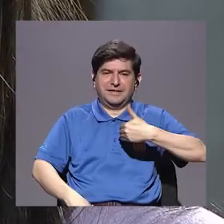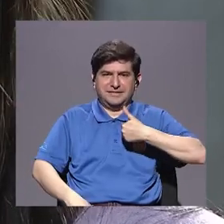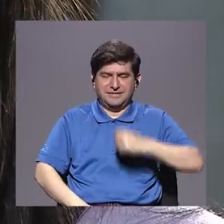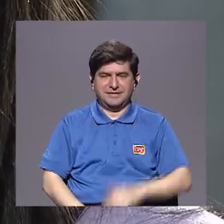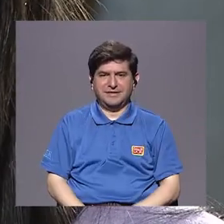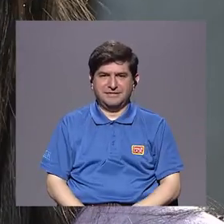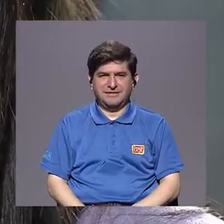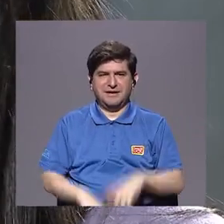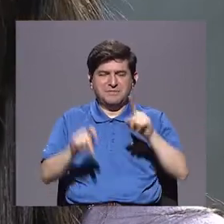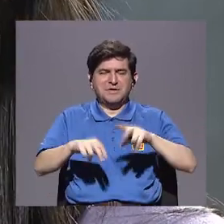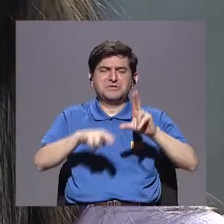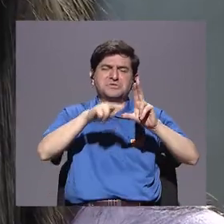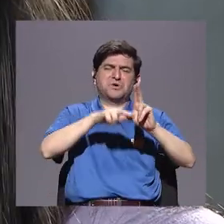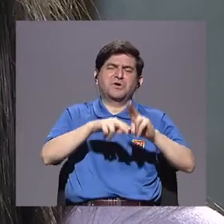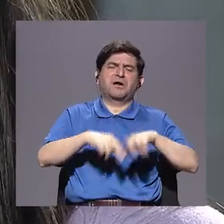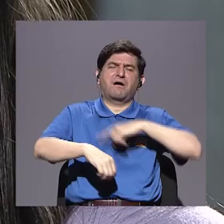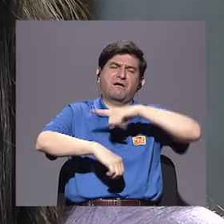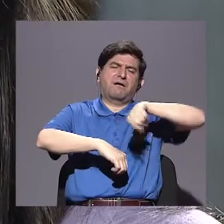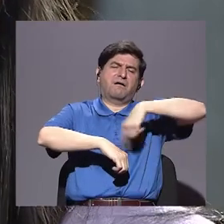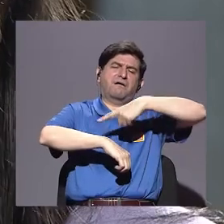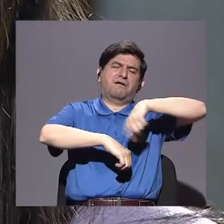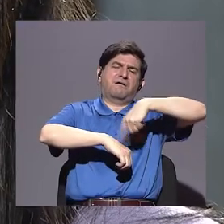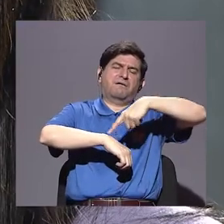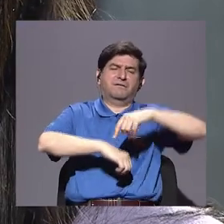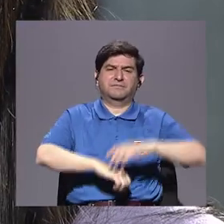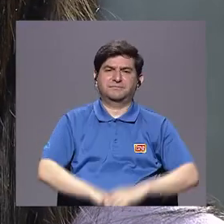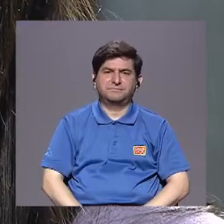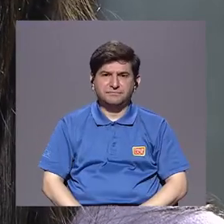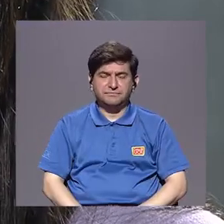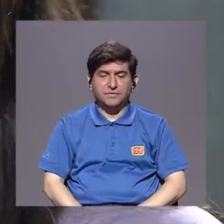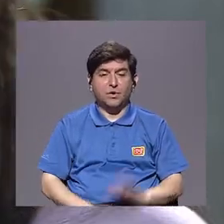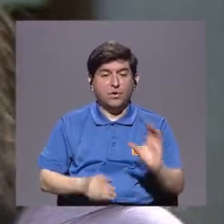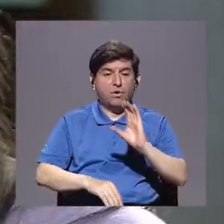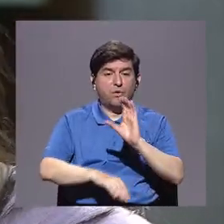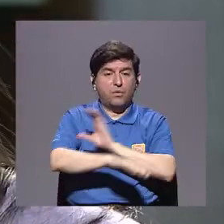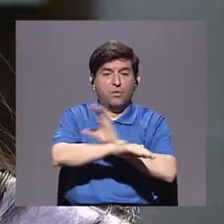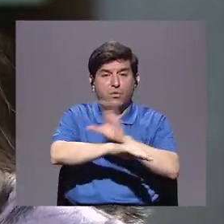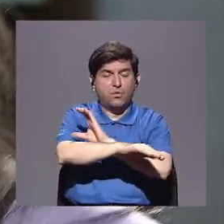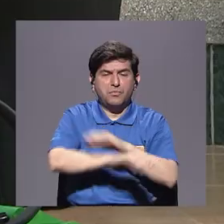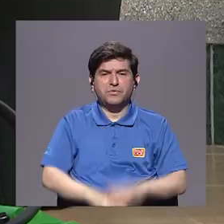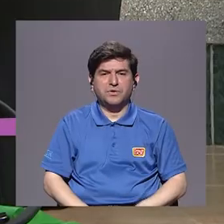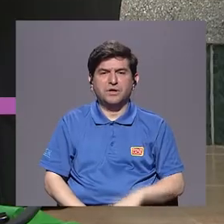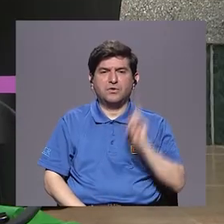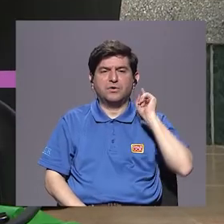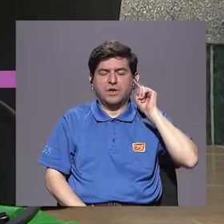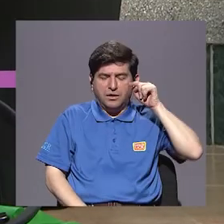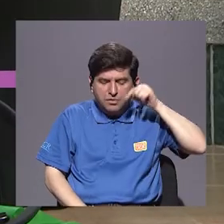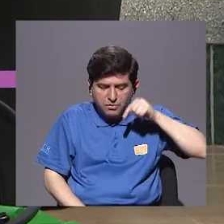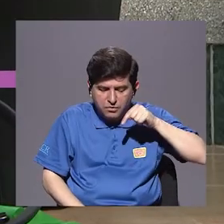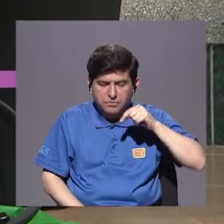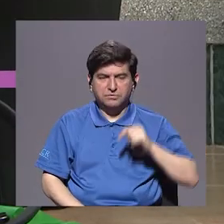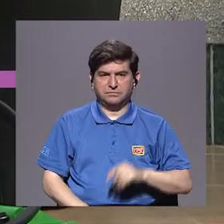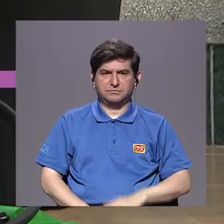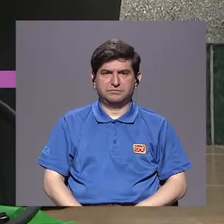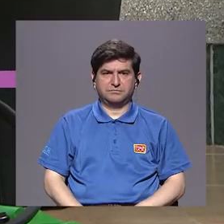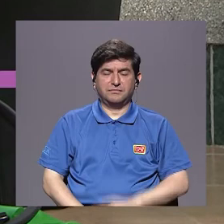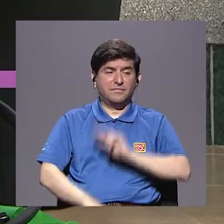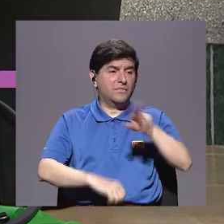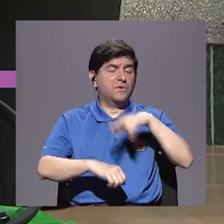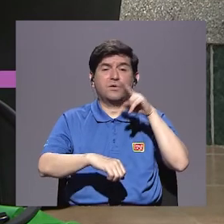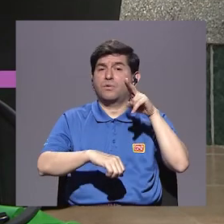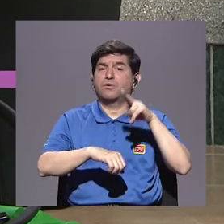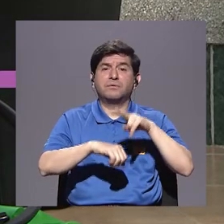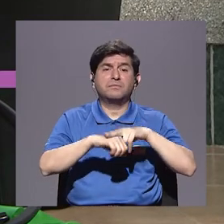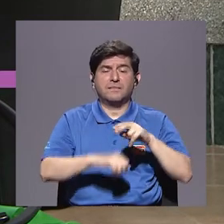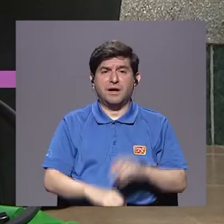tiene. Pasa mucho tiempo sentado, en una computadora, con la cabeza baja, y es